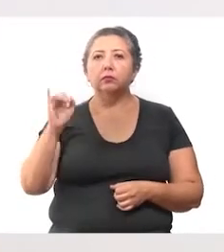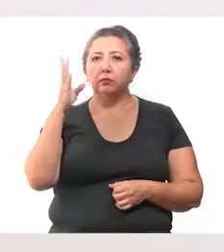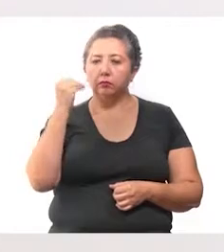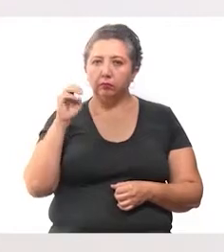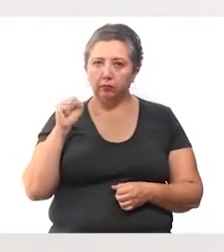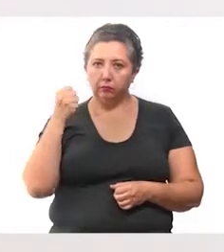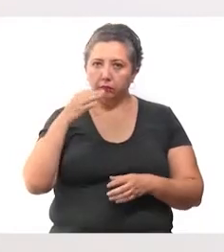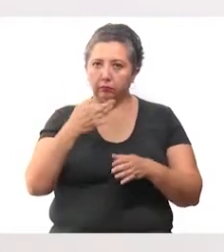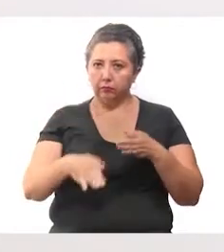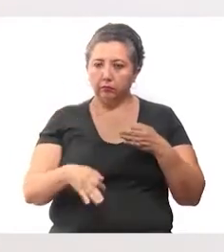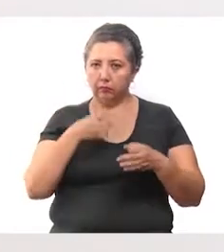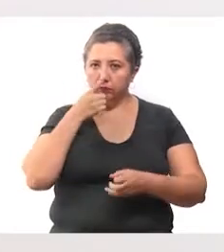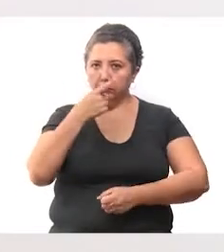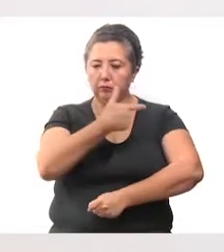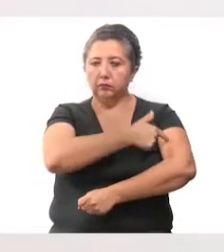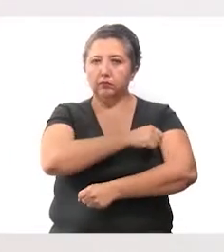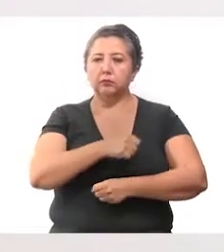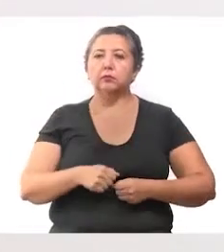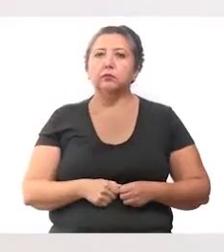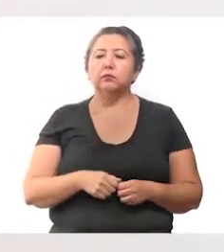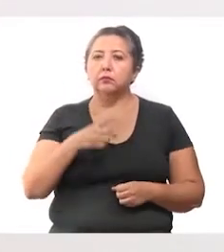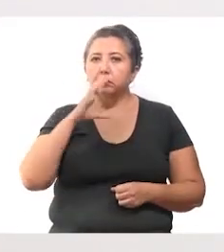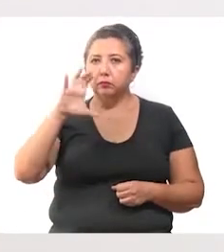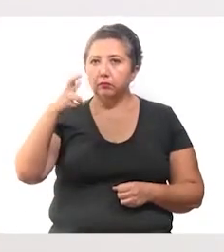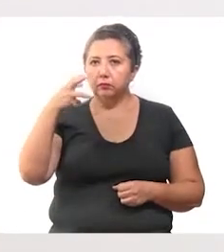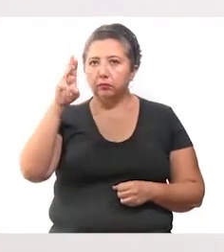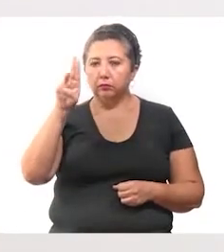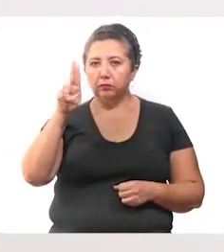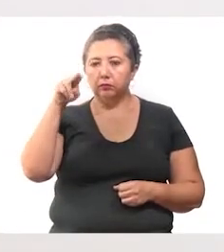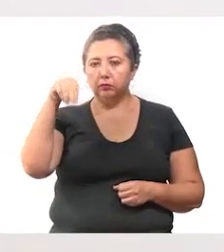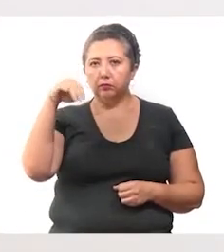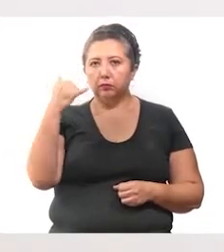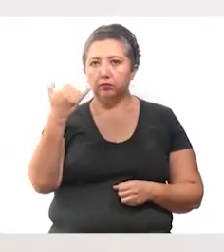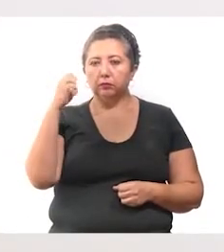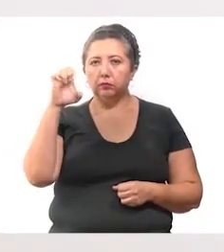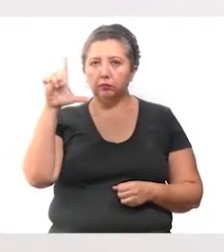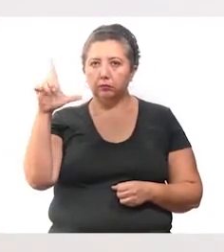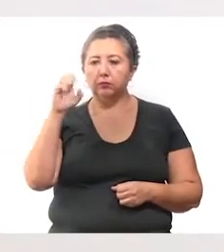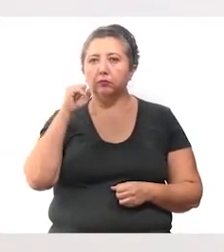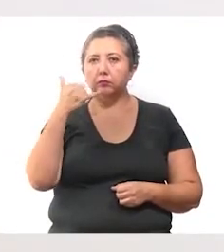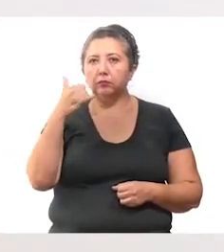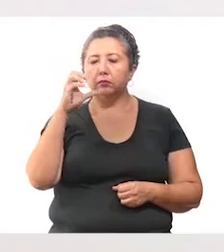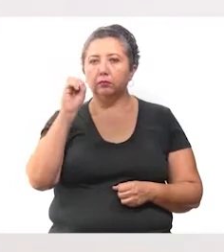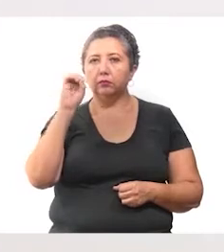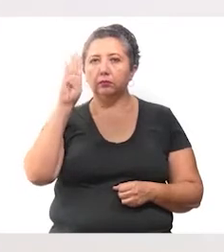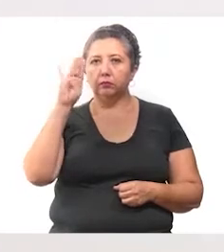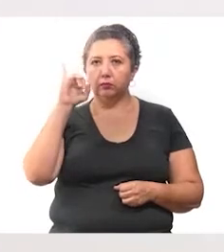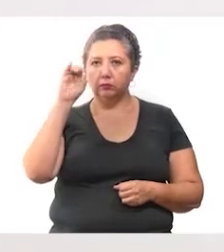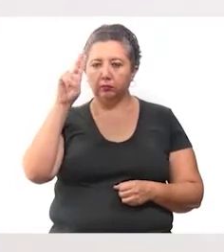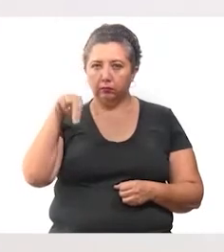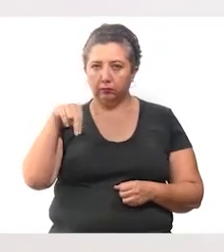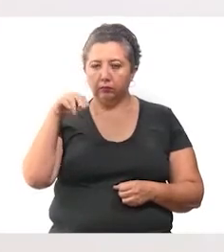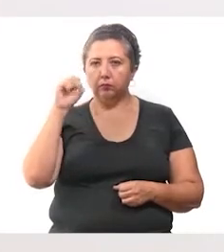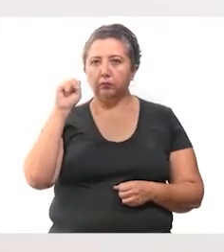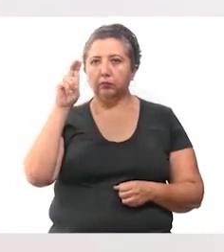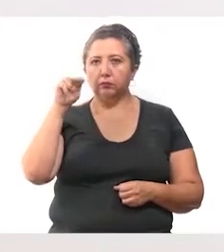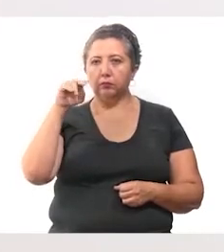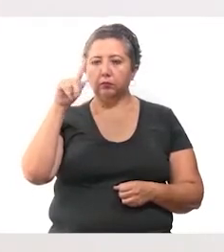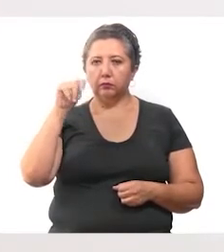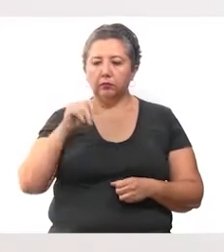este proceso concluirá con la vacunación en las demarcaciones de Chumayel, Yaxcucul, Cantamayec, Yobaín, Bocobá, Sutzal y